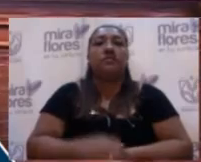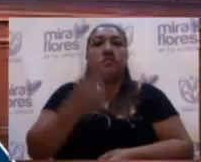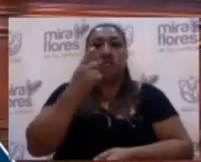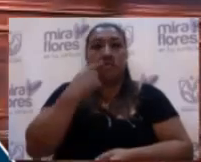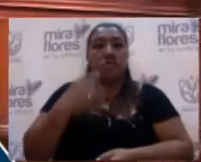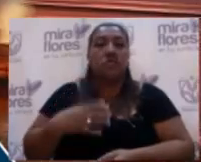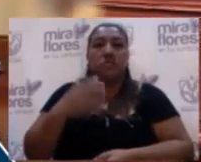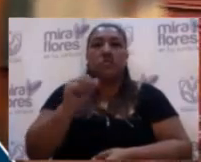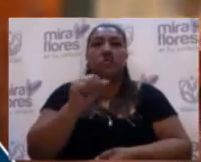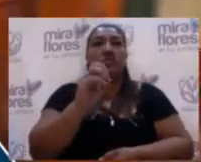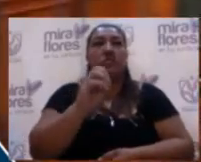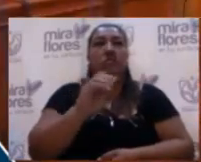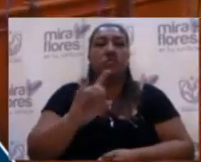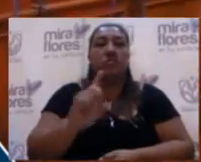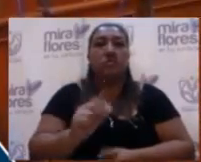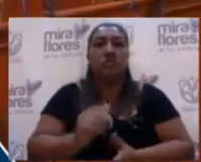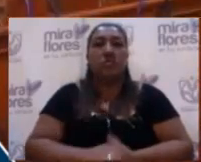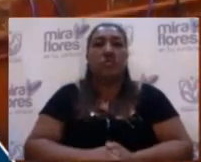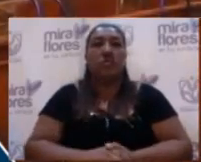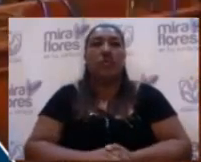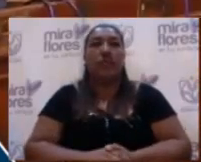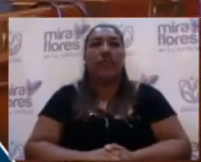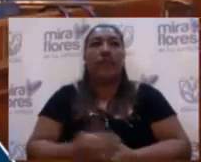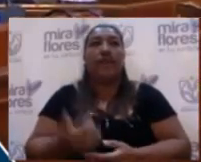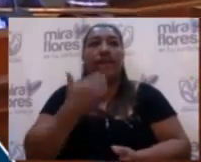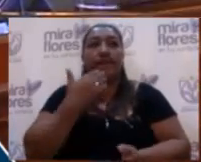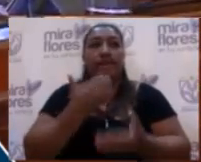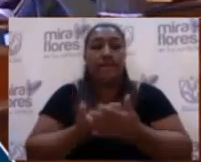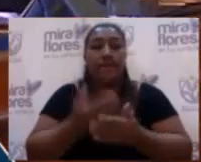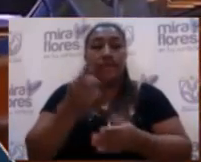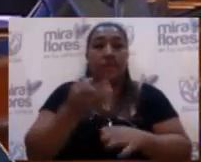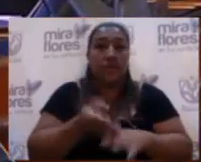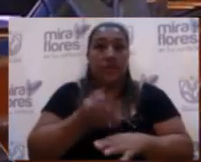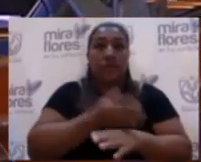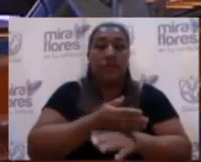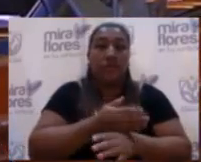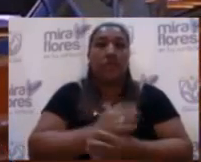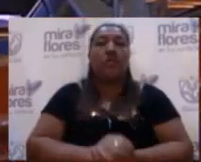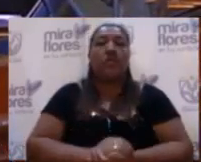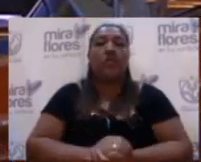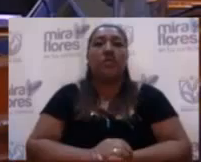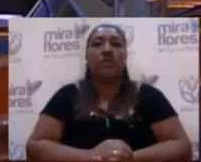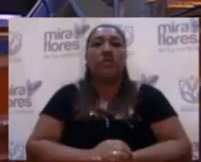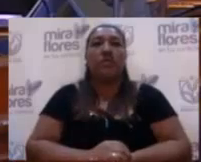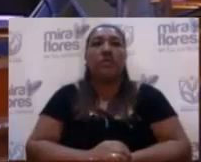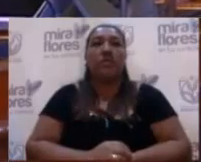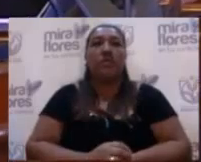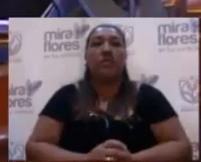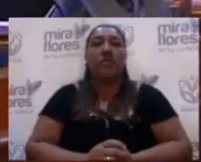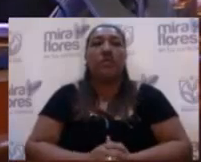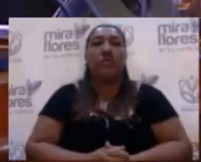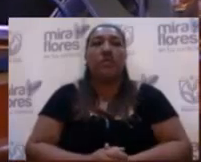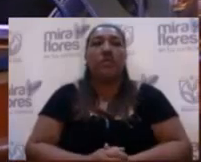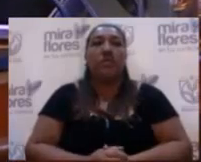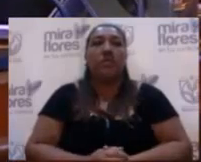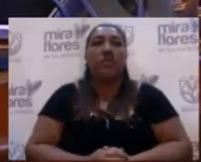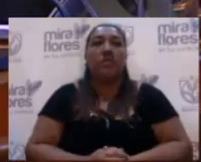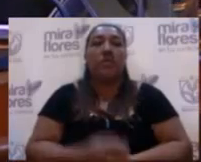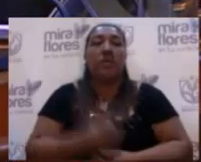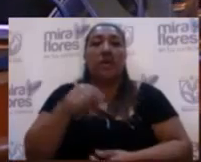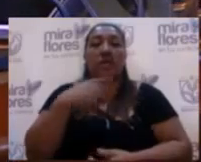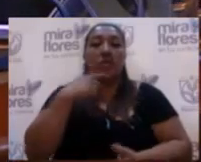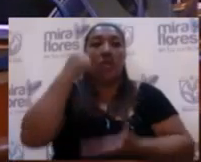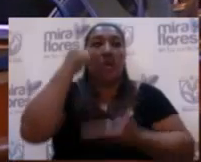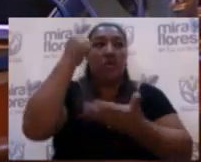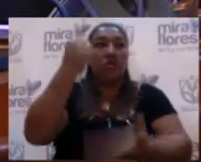Chao Sousa. Gracias. Igualmente esto lo vimos en la Comisión de Asuntos Jurídicos y esta es una donación